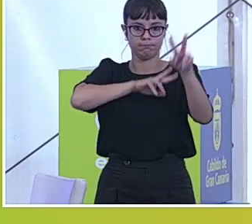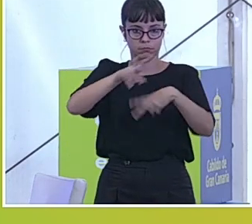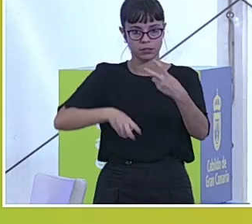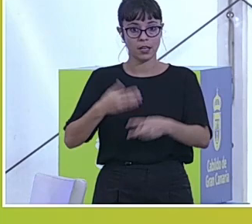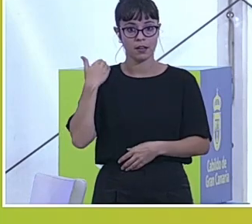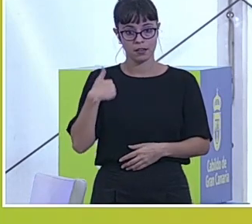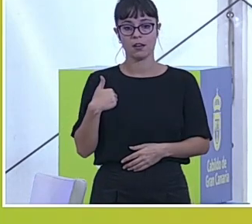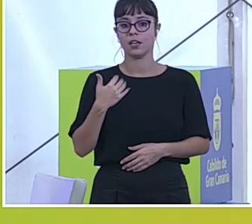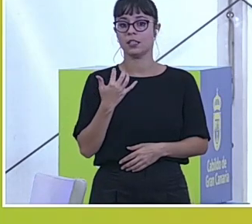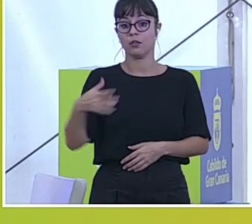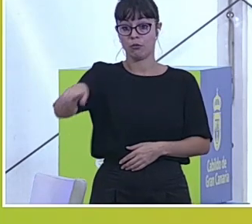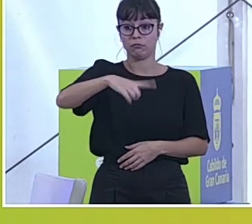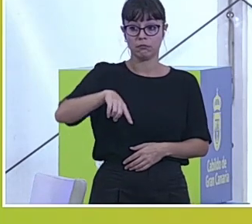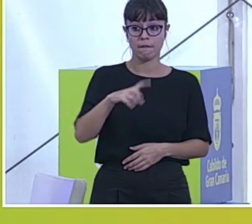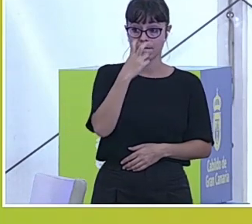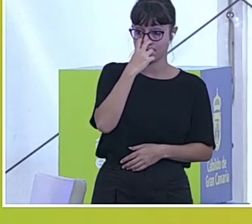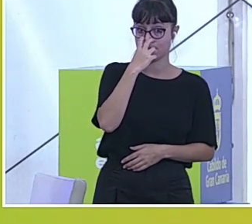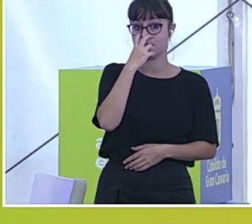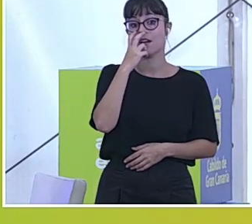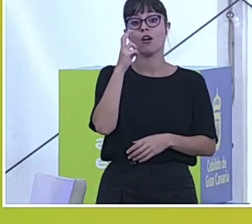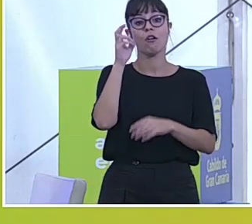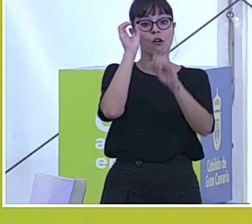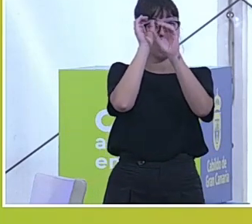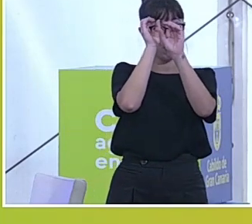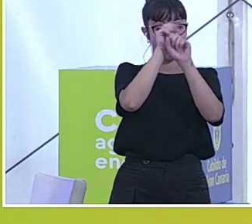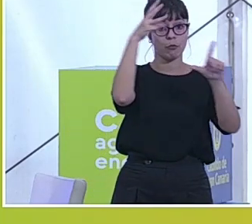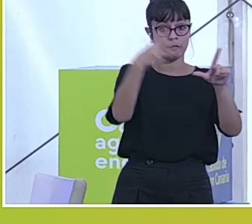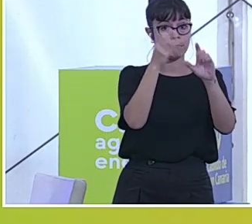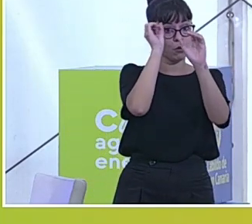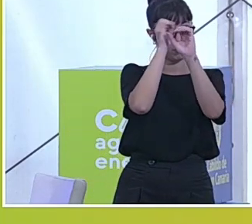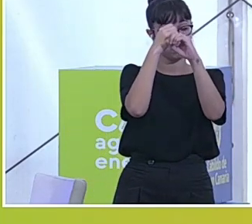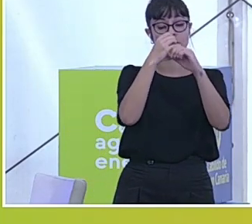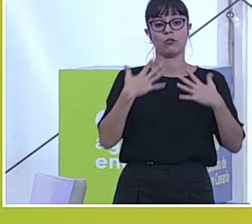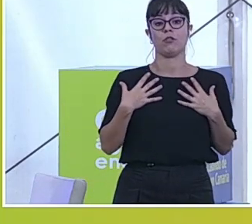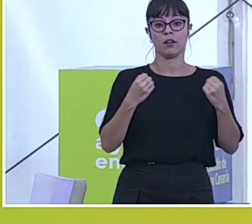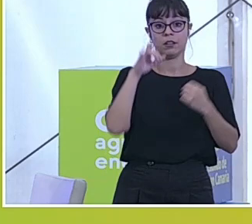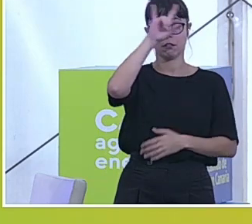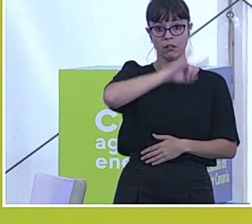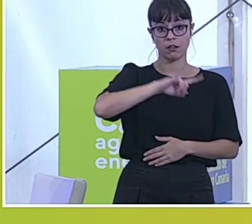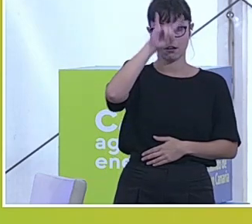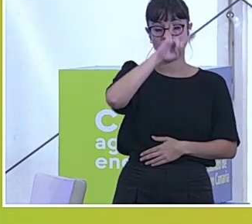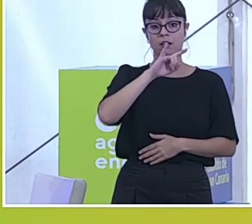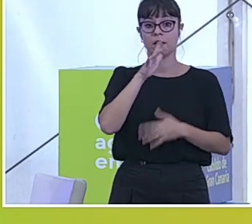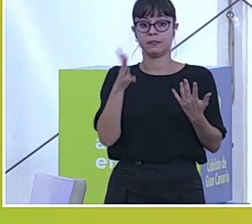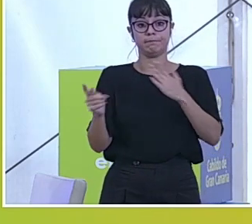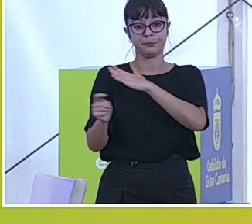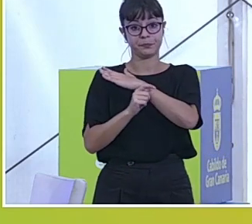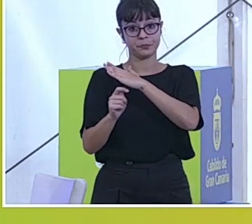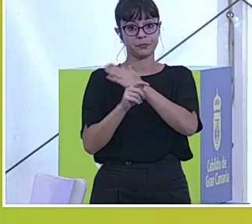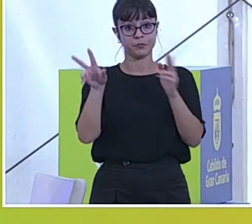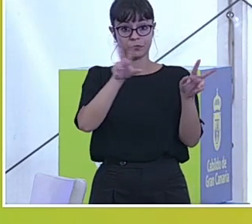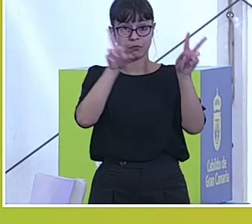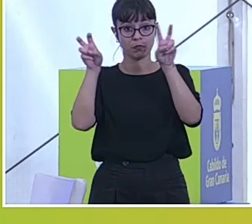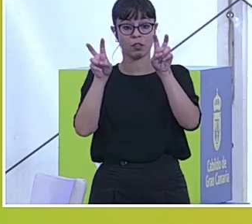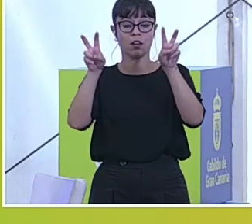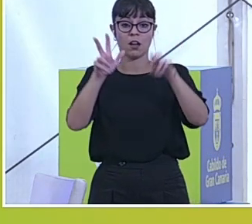curiosidad, a través de la página del Observatorio Energético de Canarias pueden consultar la nueva estrategia del hidrógeno verde